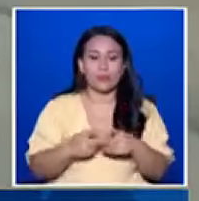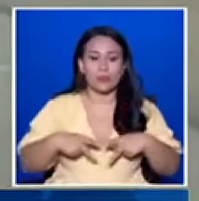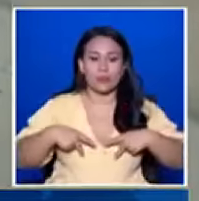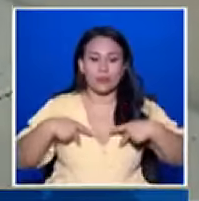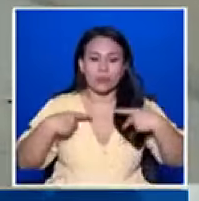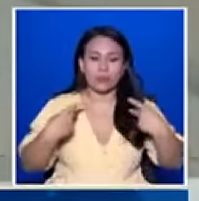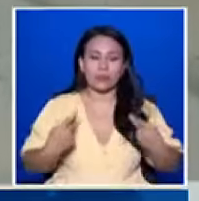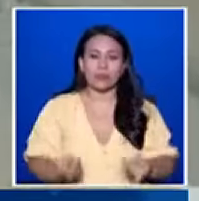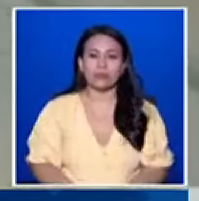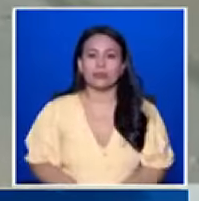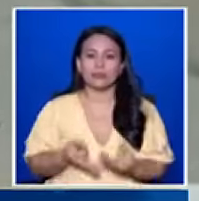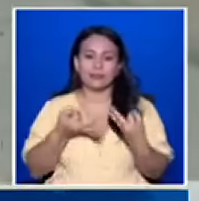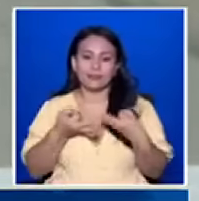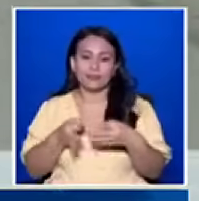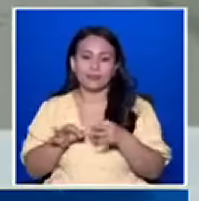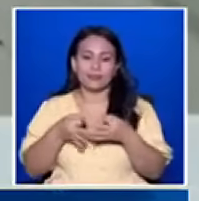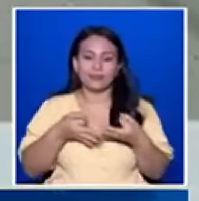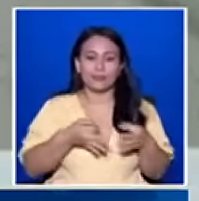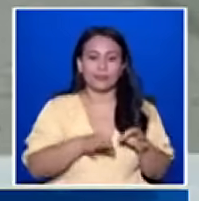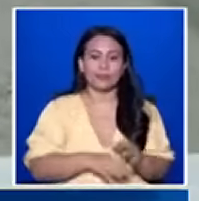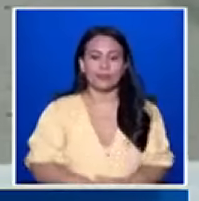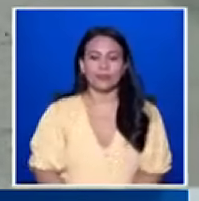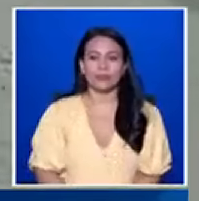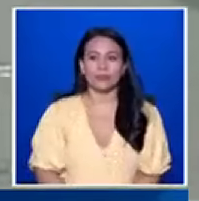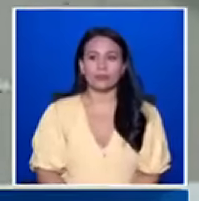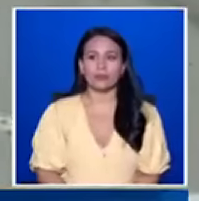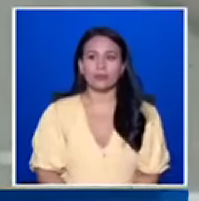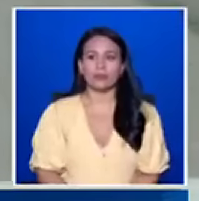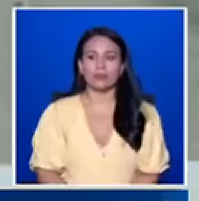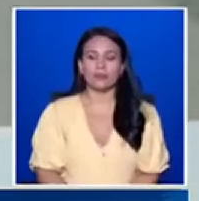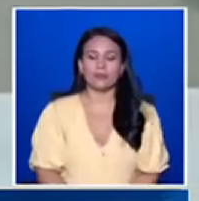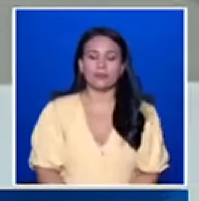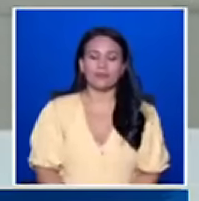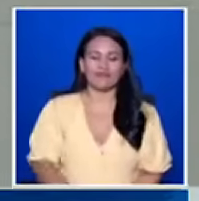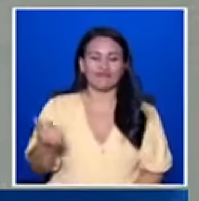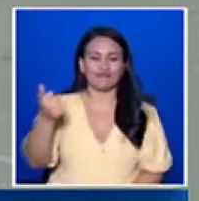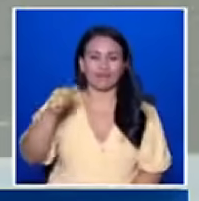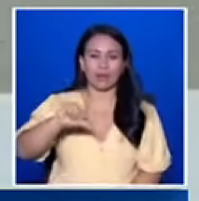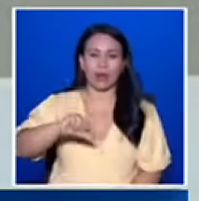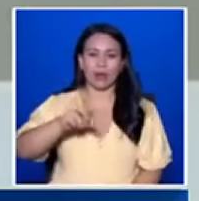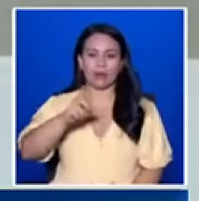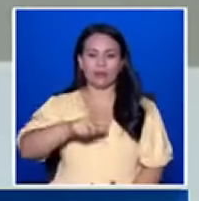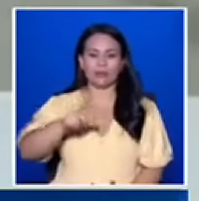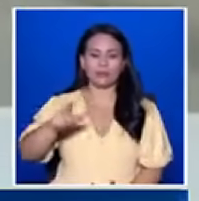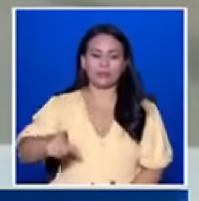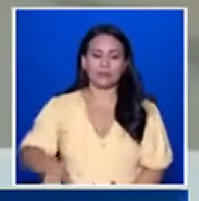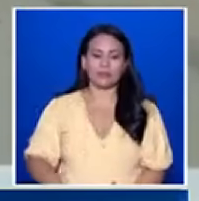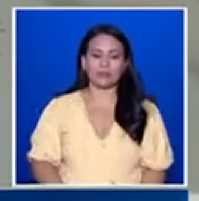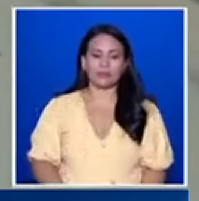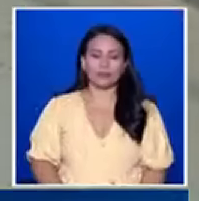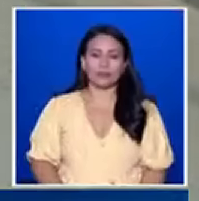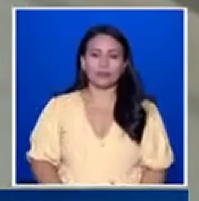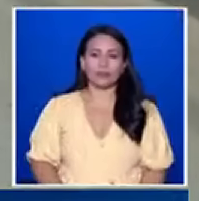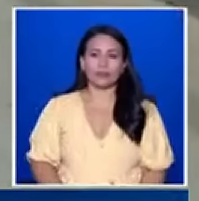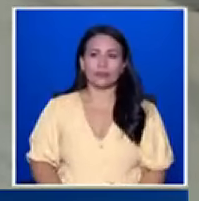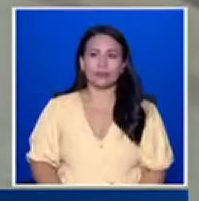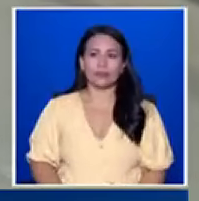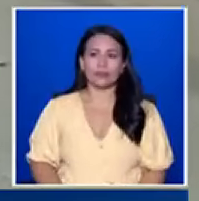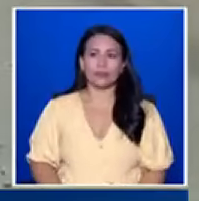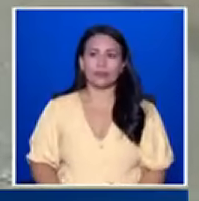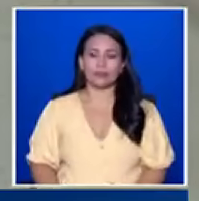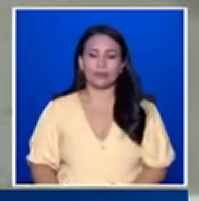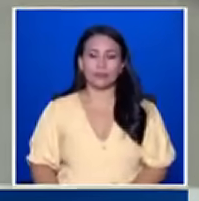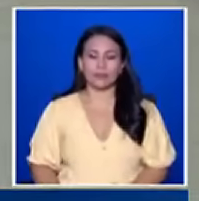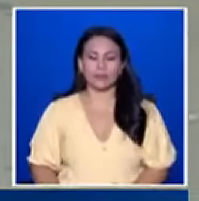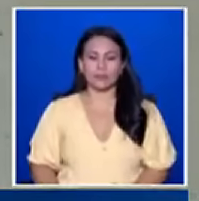viviendo de una manera de muy mal, ¿no? Habitantes de este sector, me imagino, ya tienen que haberse desde mucho tiempo